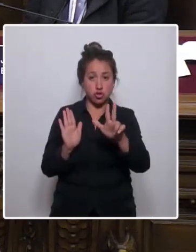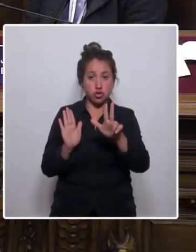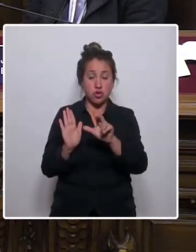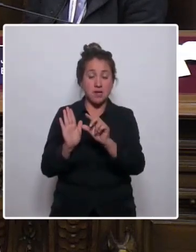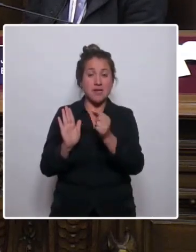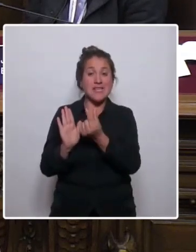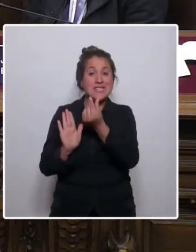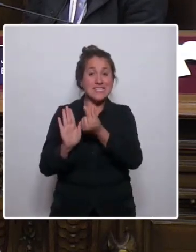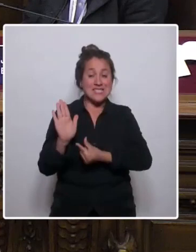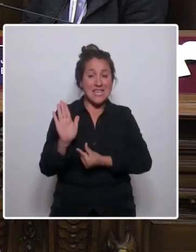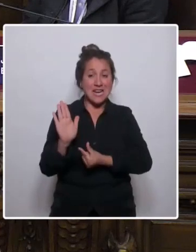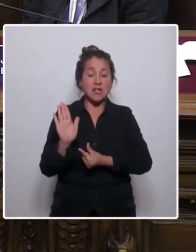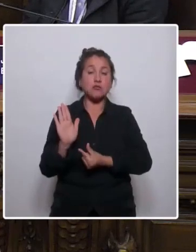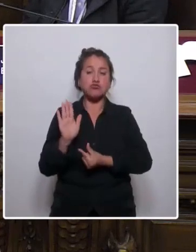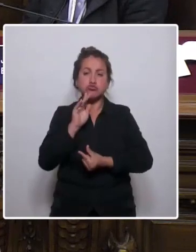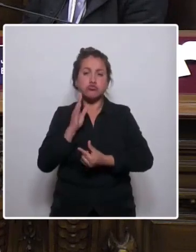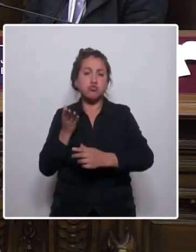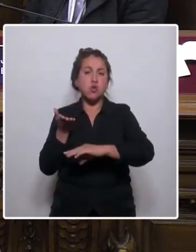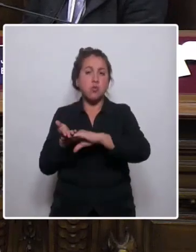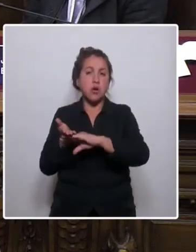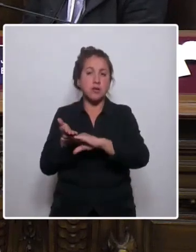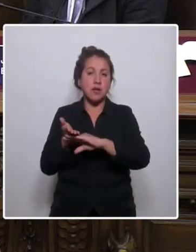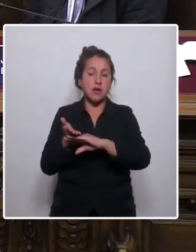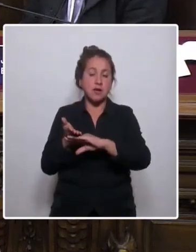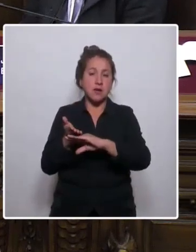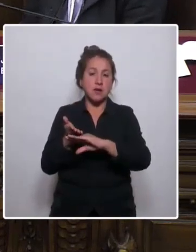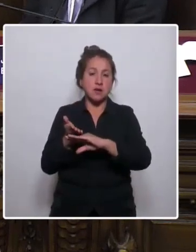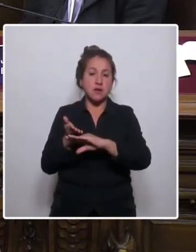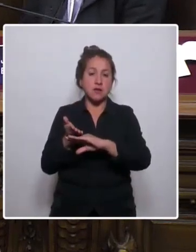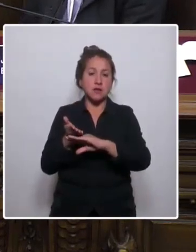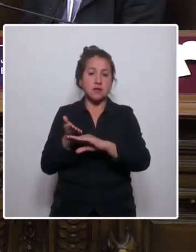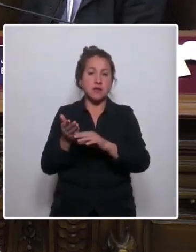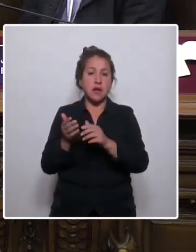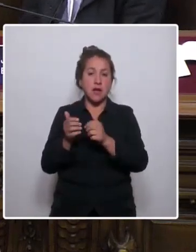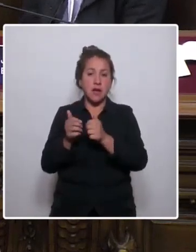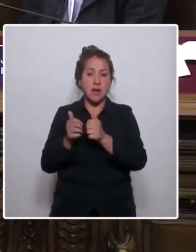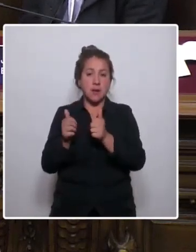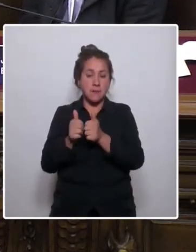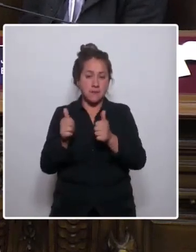izquierda, donde está la propuesta de la mesa de la convención.